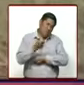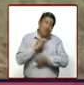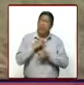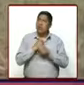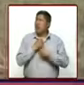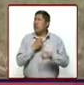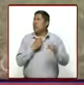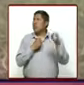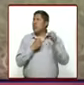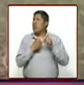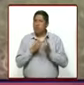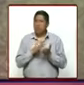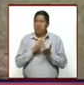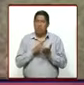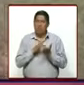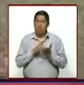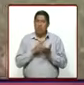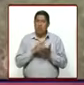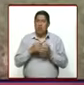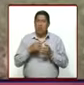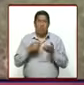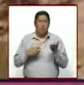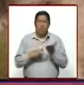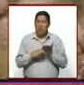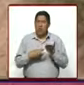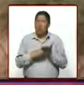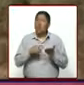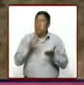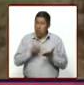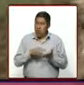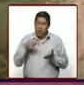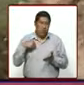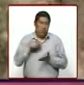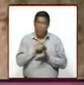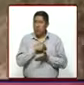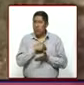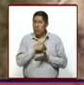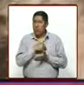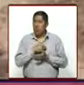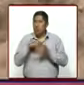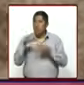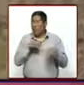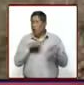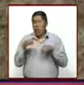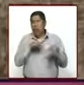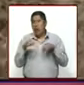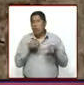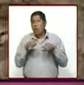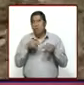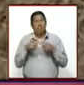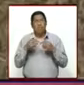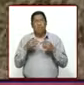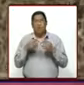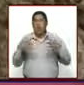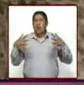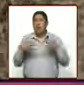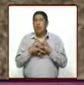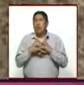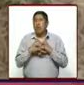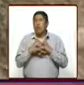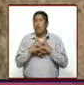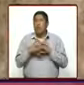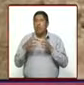exagerando la cobranza de los pasajes. Por ese motivo nosotros totalmente estamos cerrando el alterno del camino que